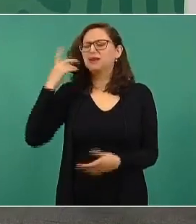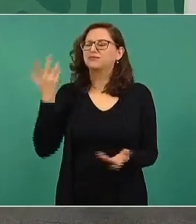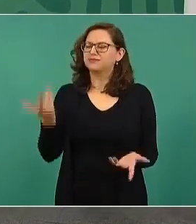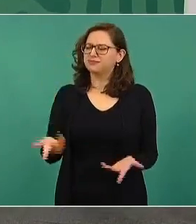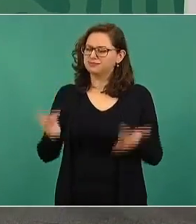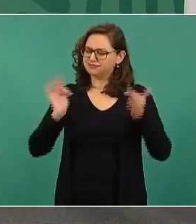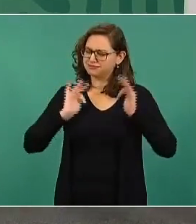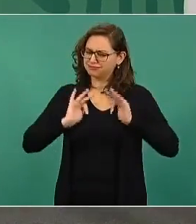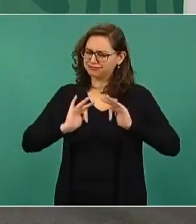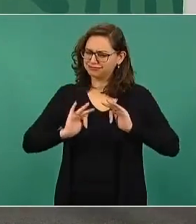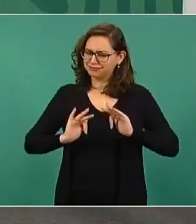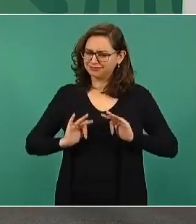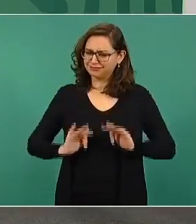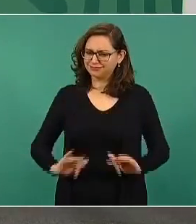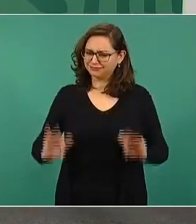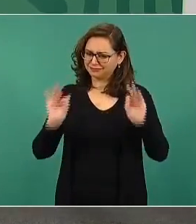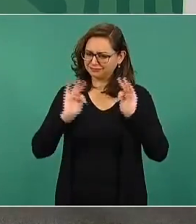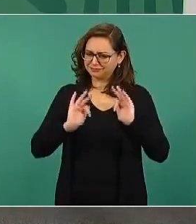perder